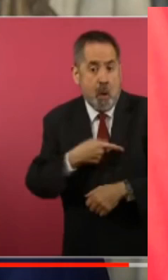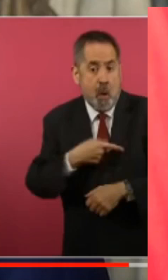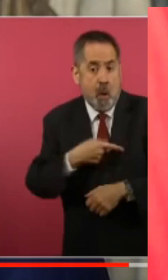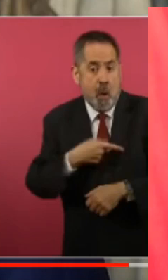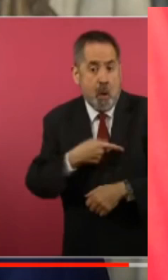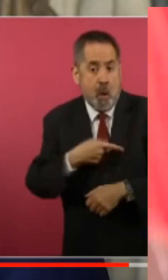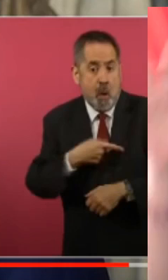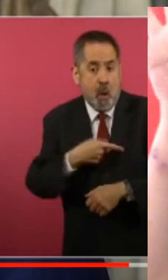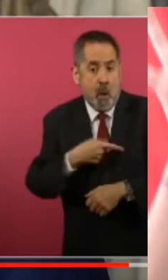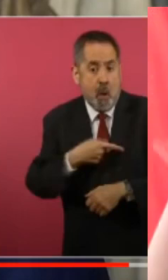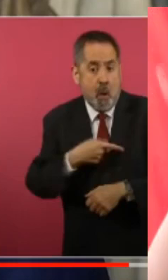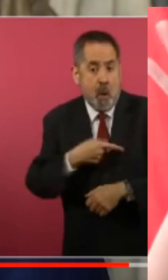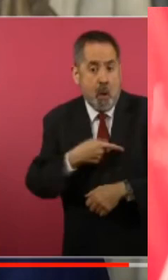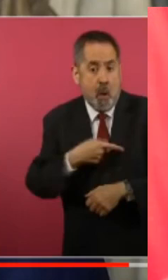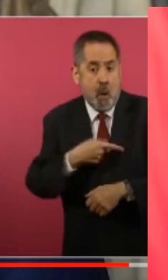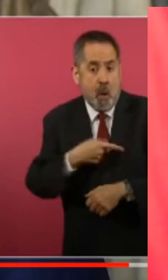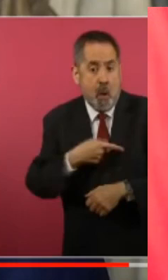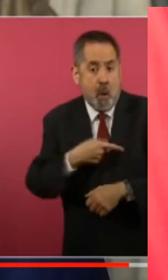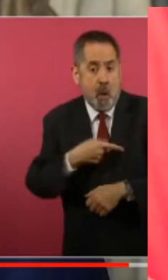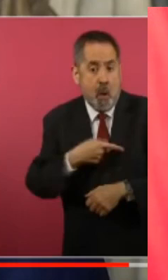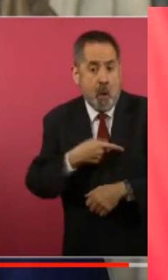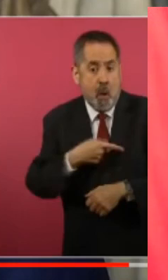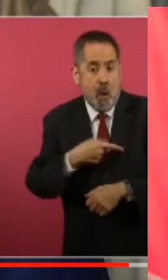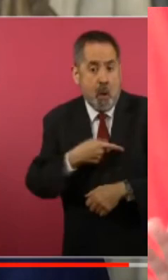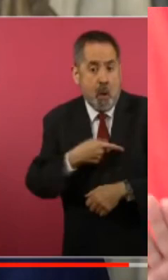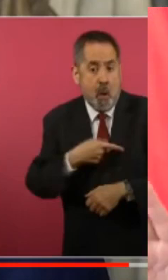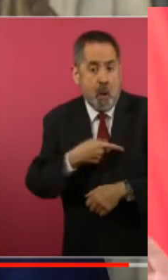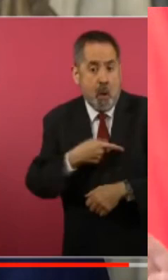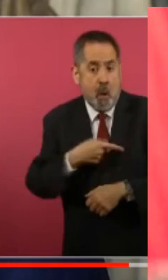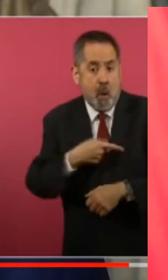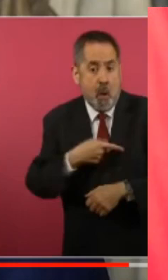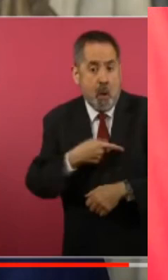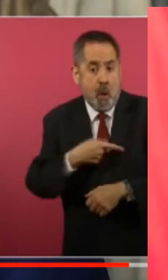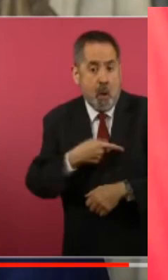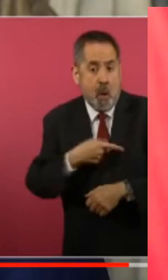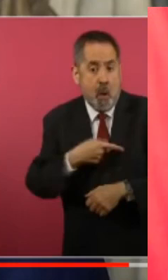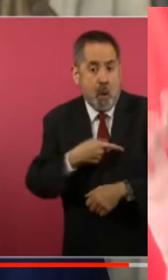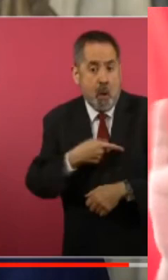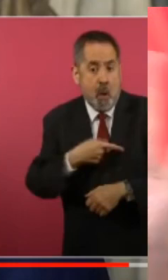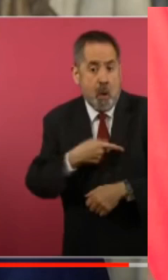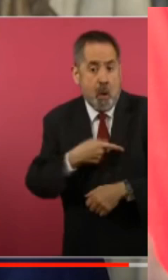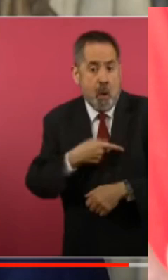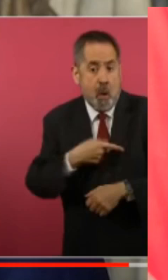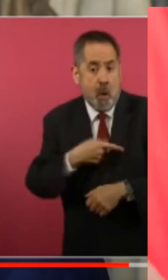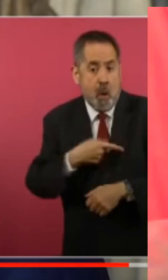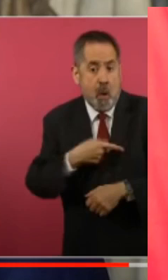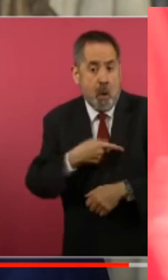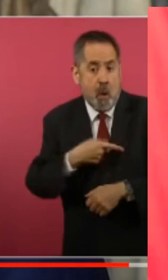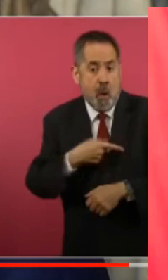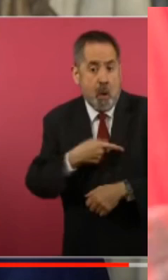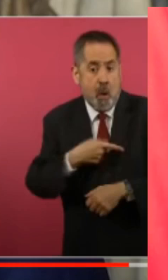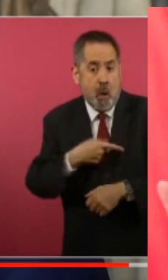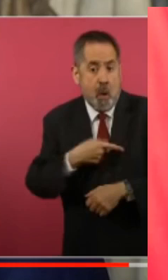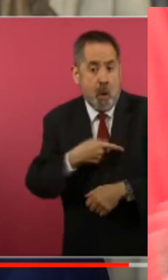de los males. También de los riquitos, son también muy enfermos. Hay no Nexium. El Nexium, los que marcaban mujeres, todos eran riquitos.